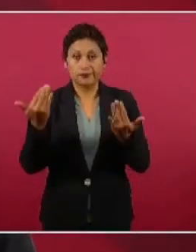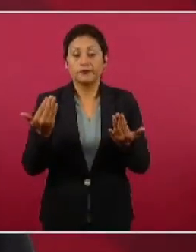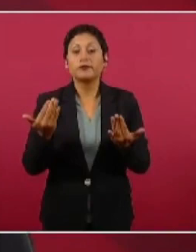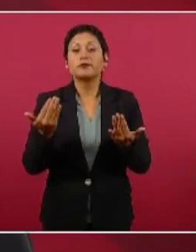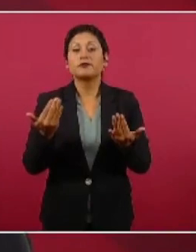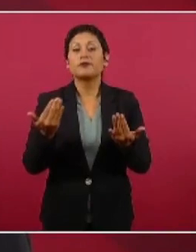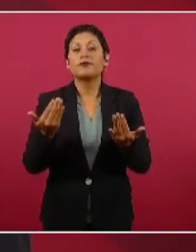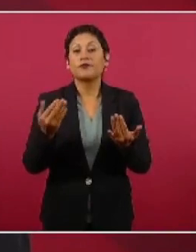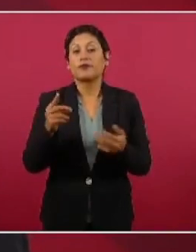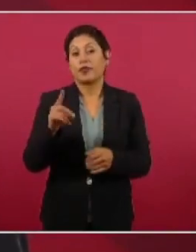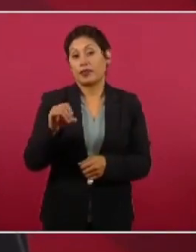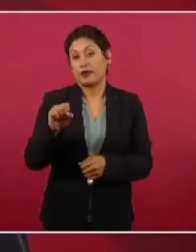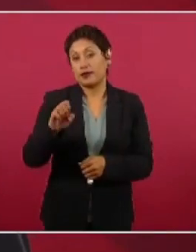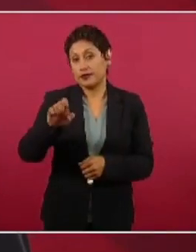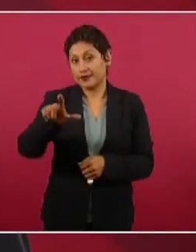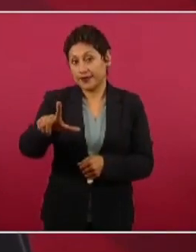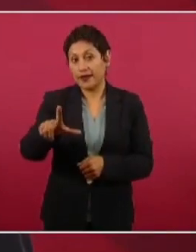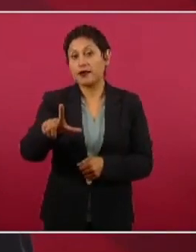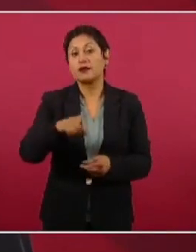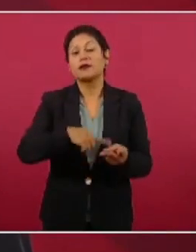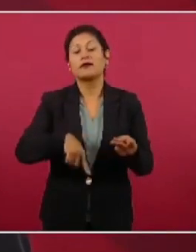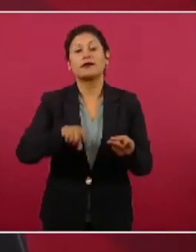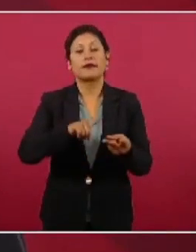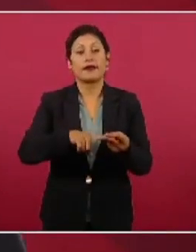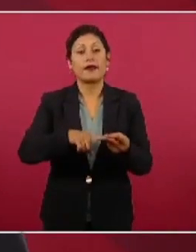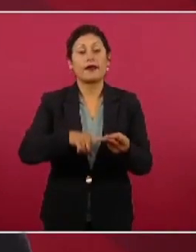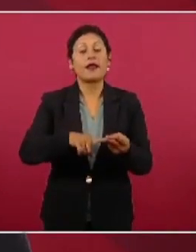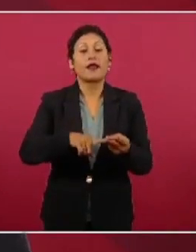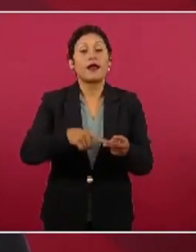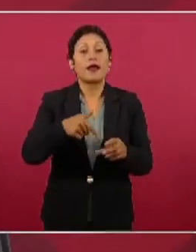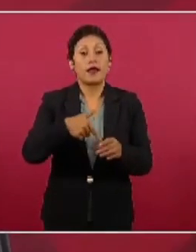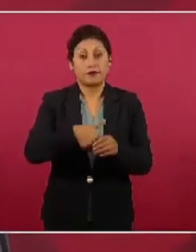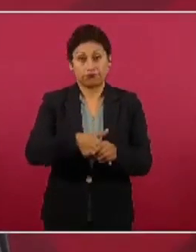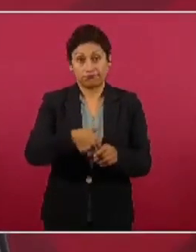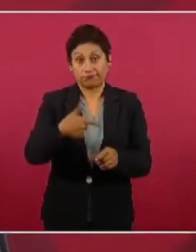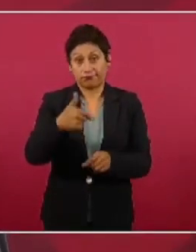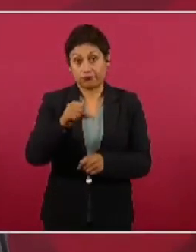de diésel, de gasolina,